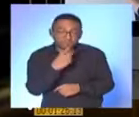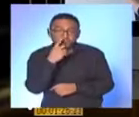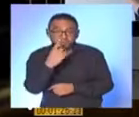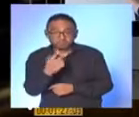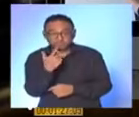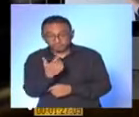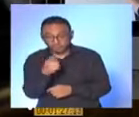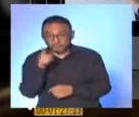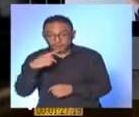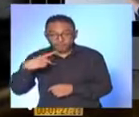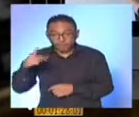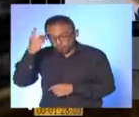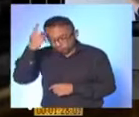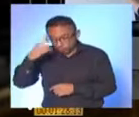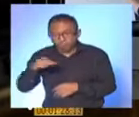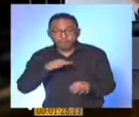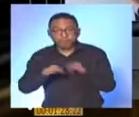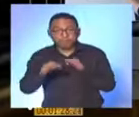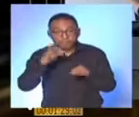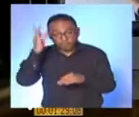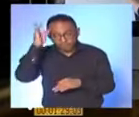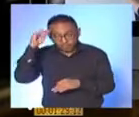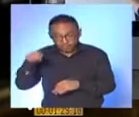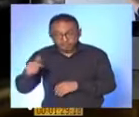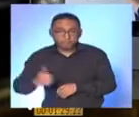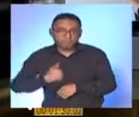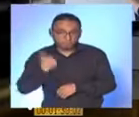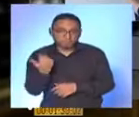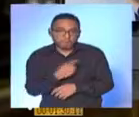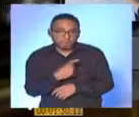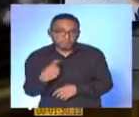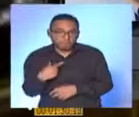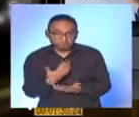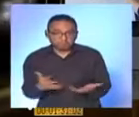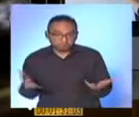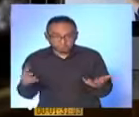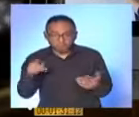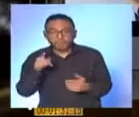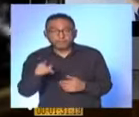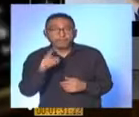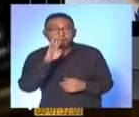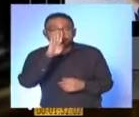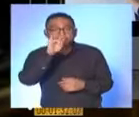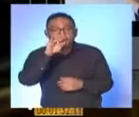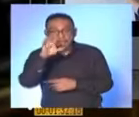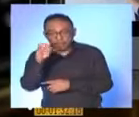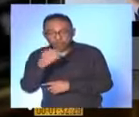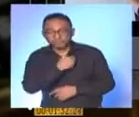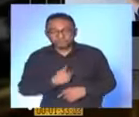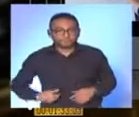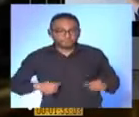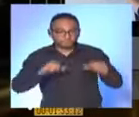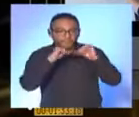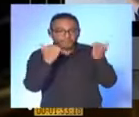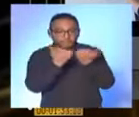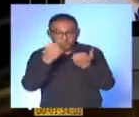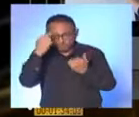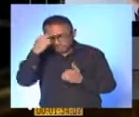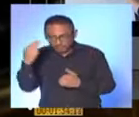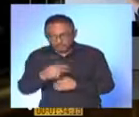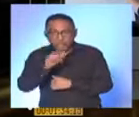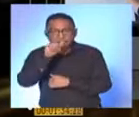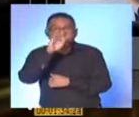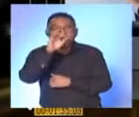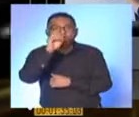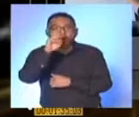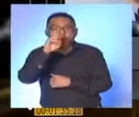recursos son de los trabajadores y deben aprovecharlos. Al respecto, Bernardo González, presidente de la Asociación Mexicana de Afores, dijo